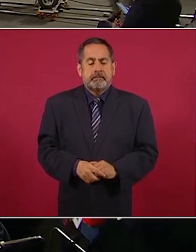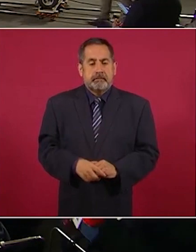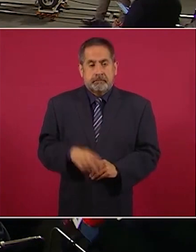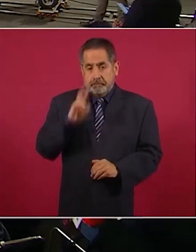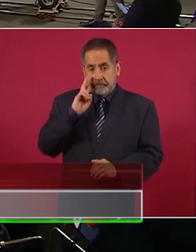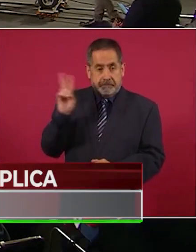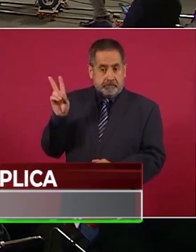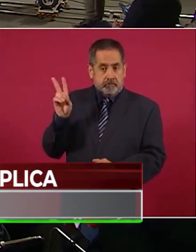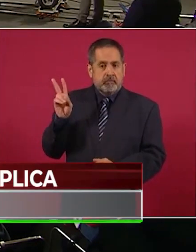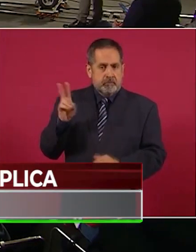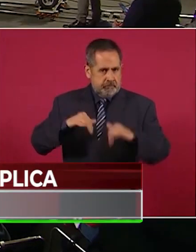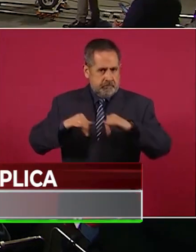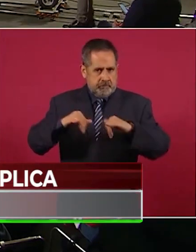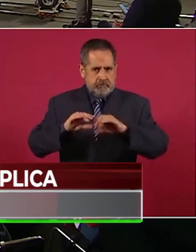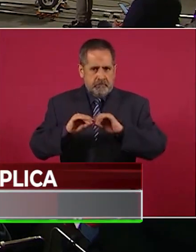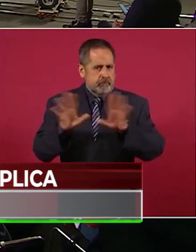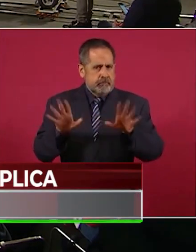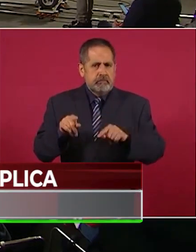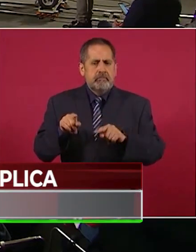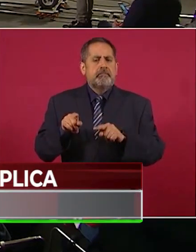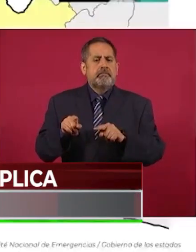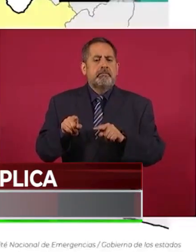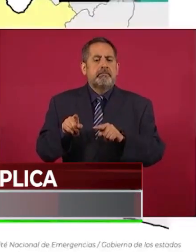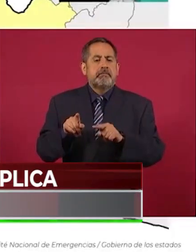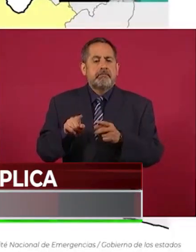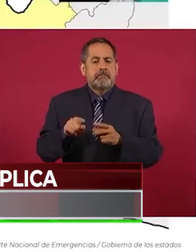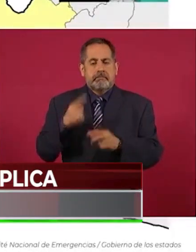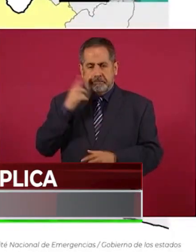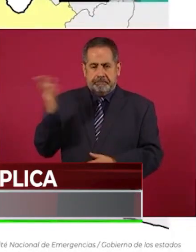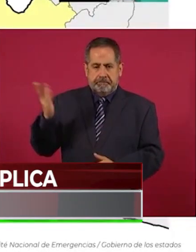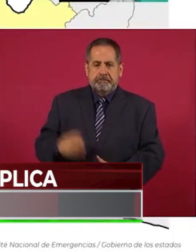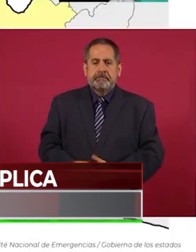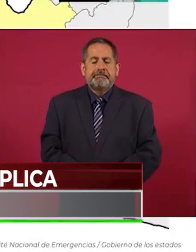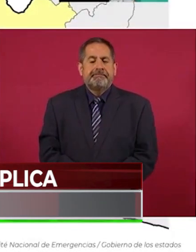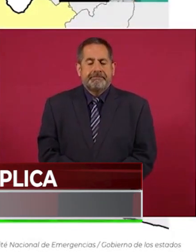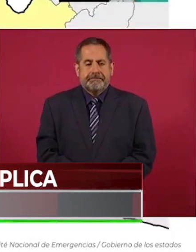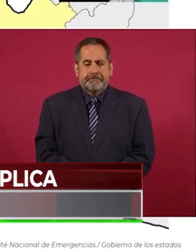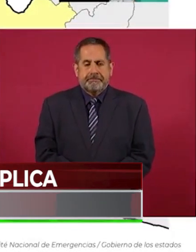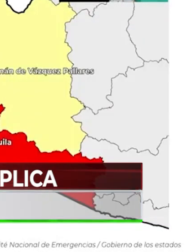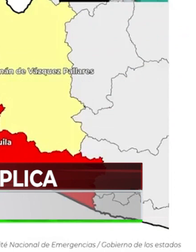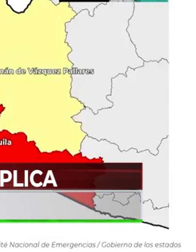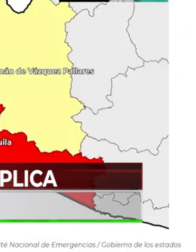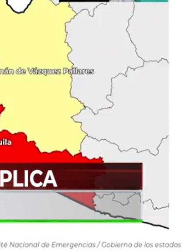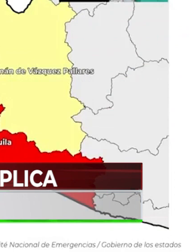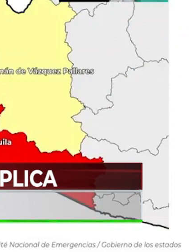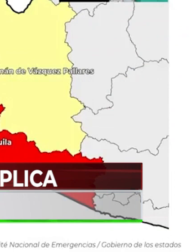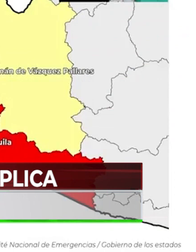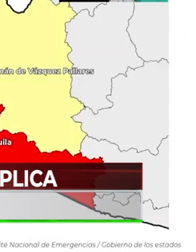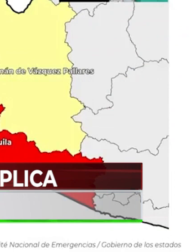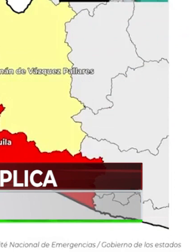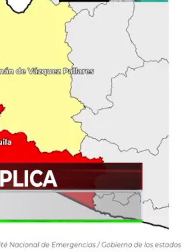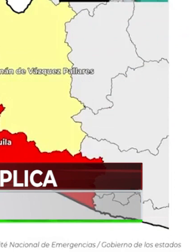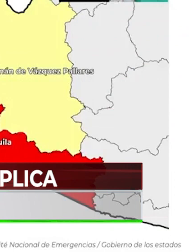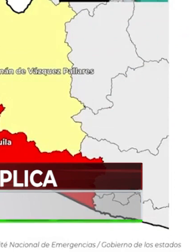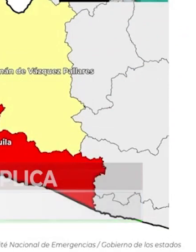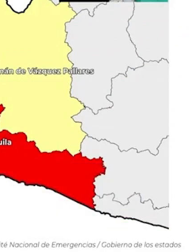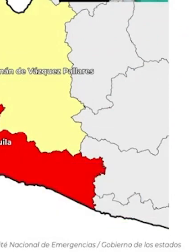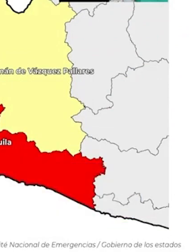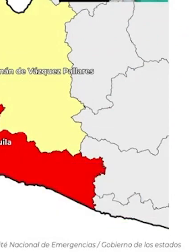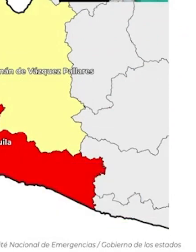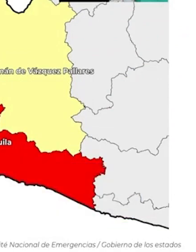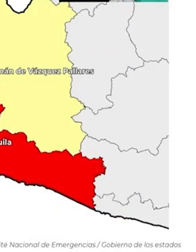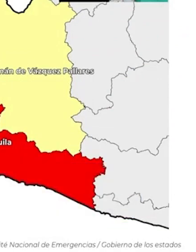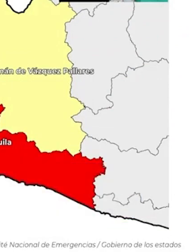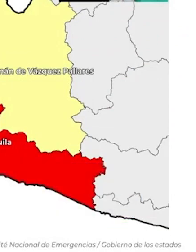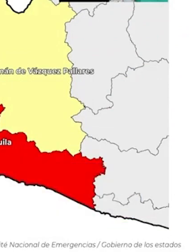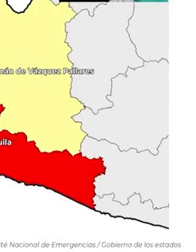a las 1 a 16 horas hasta el momento dijo se reportaron solo daños Menores en el Estado de Michoacán y Colima